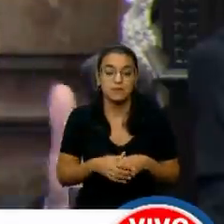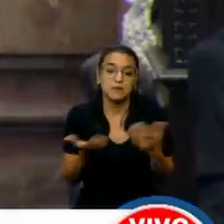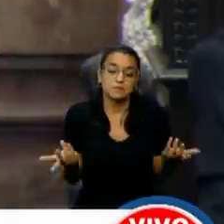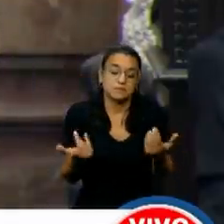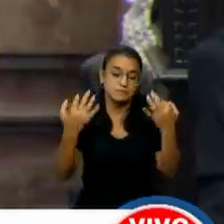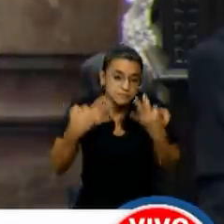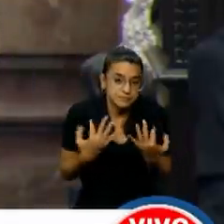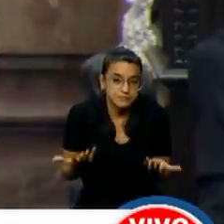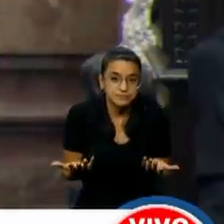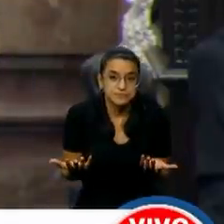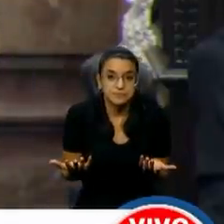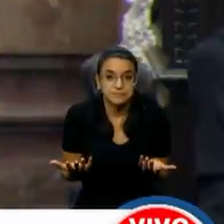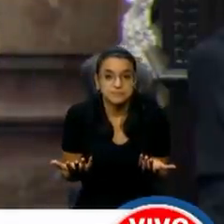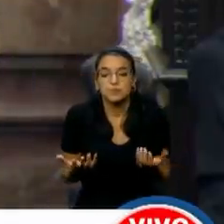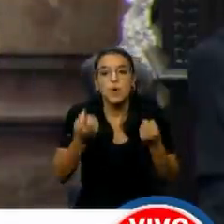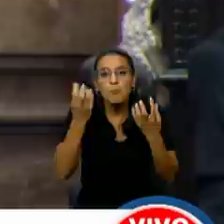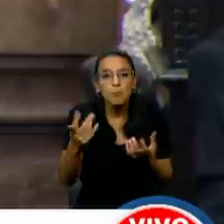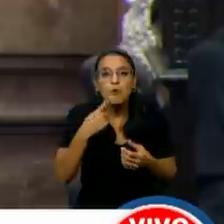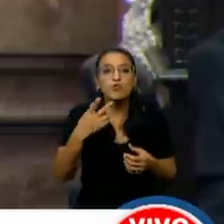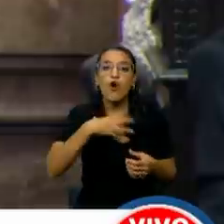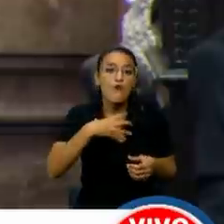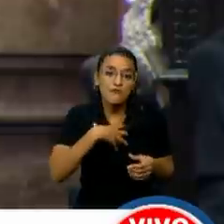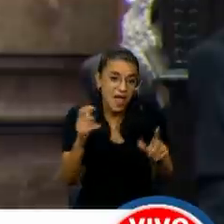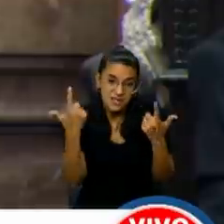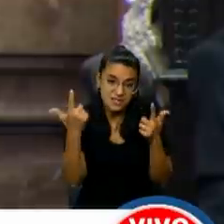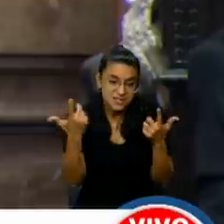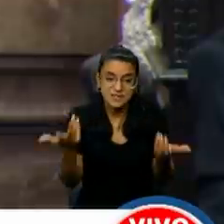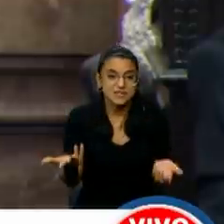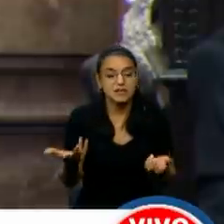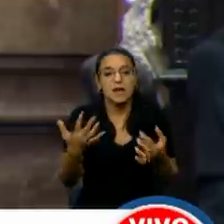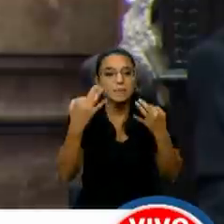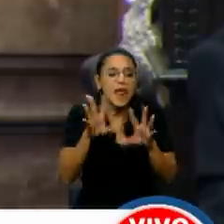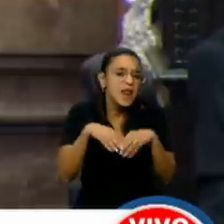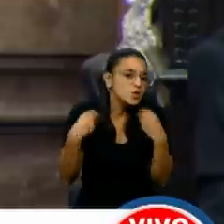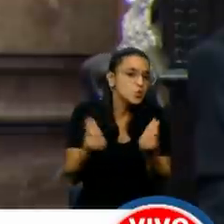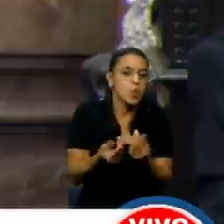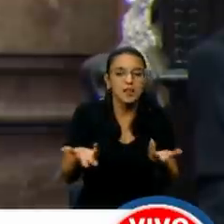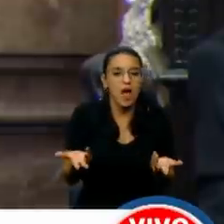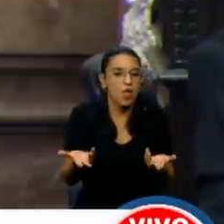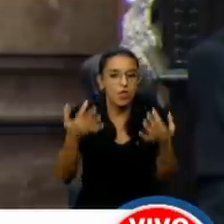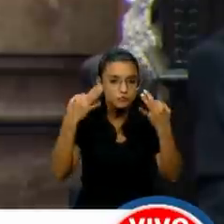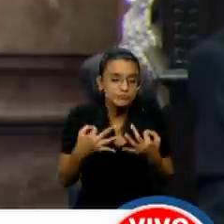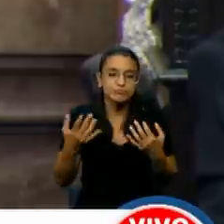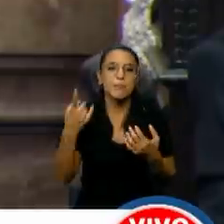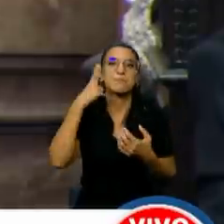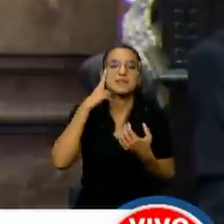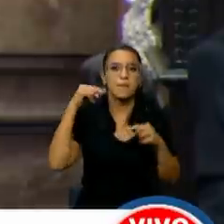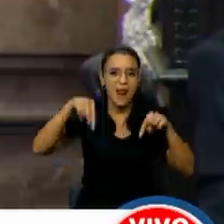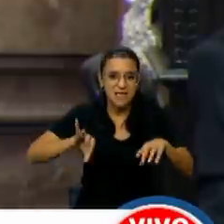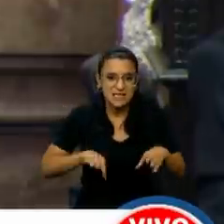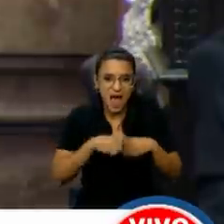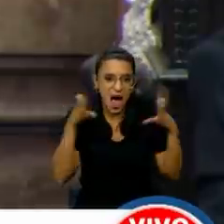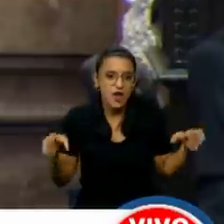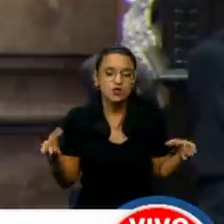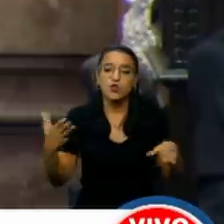indudablemente porque no está la confianza y no se han dado los resultados que se presuponían para este año